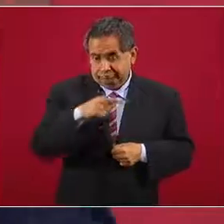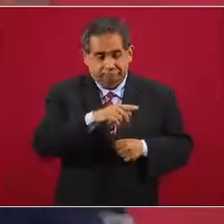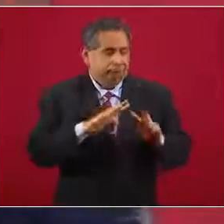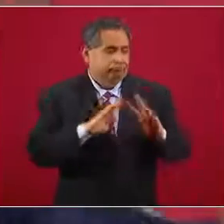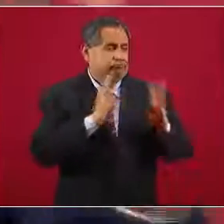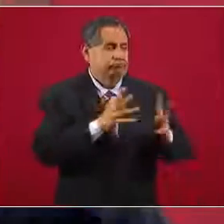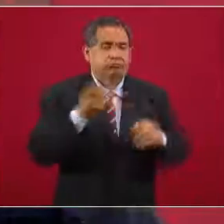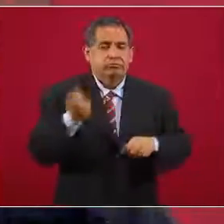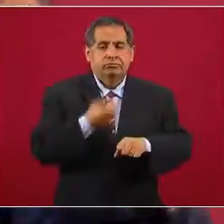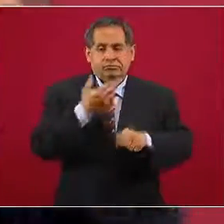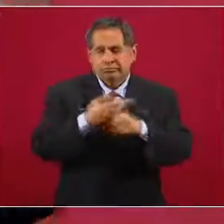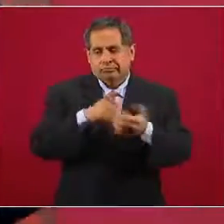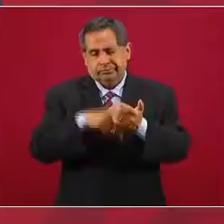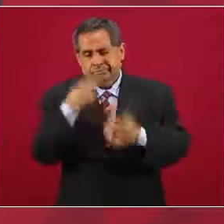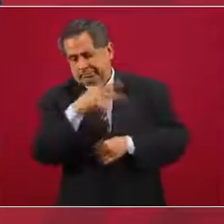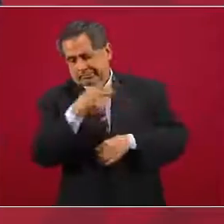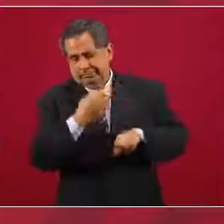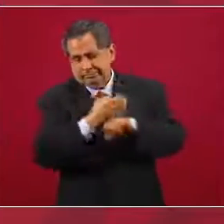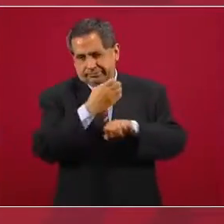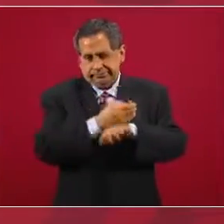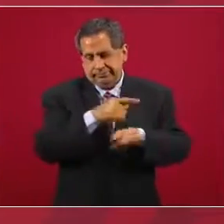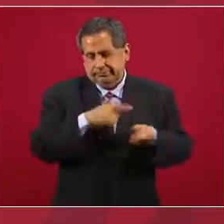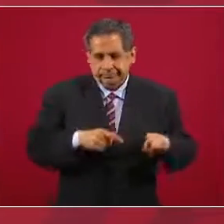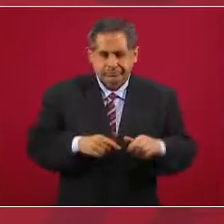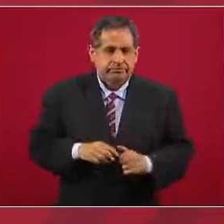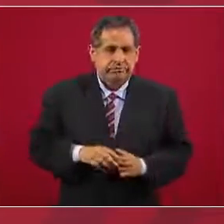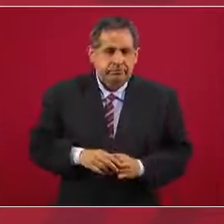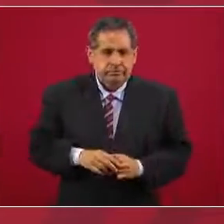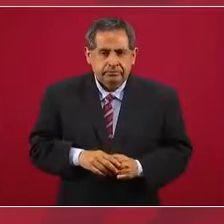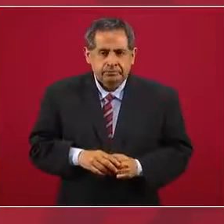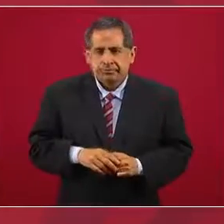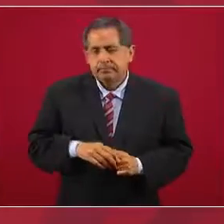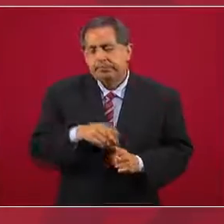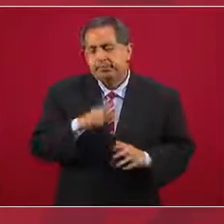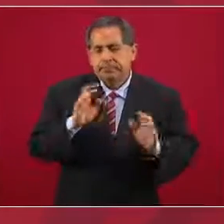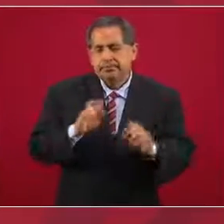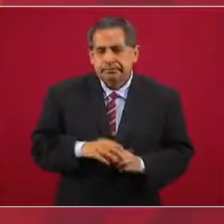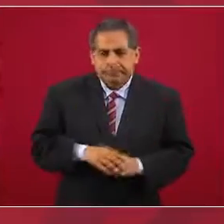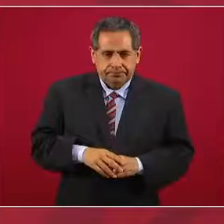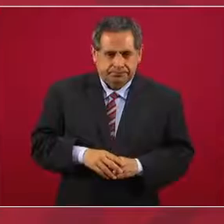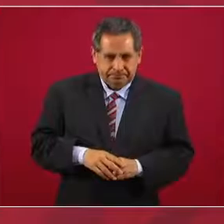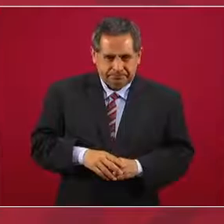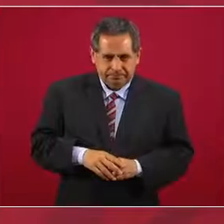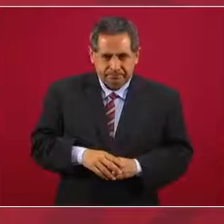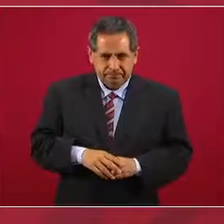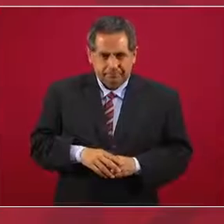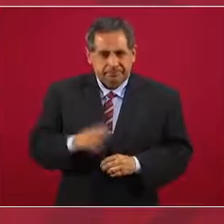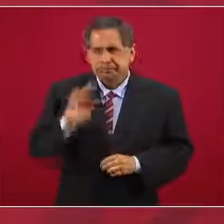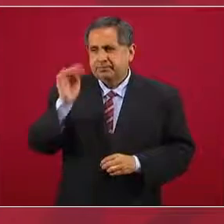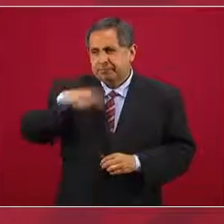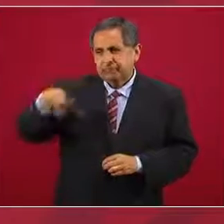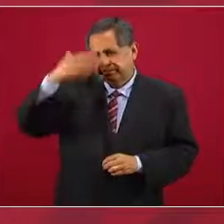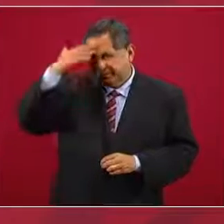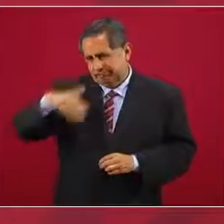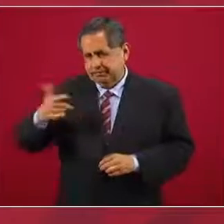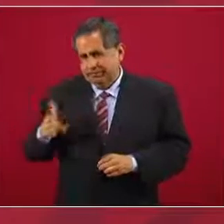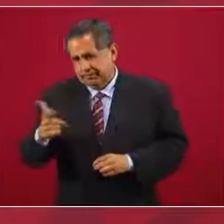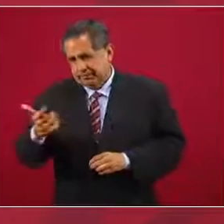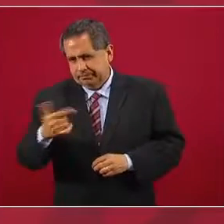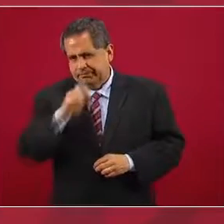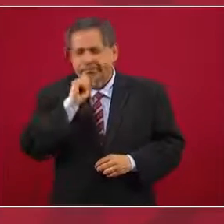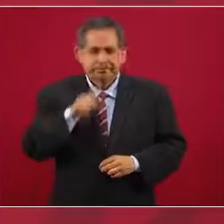el secretario de gobierno en ese entonces. Esto lo deben de saber los de Guanajuato y